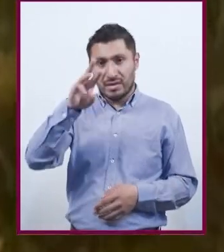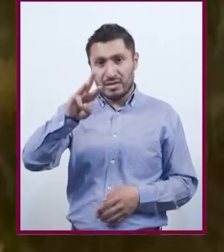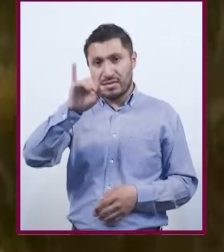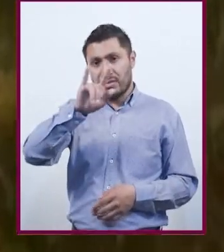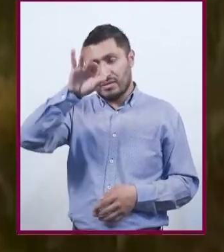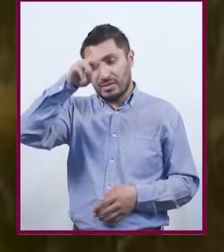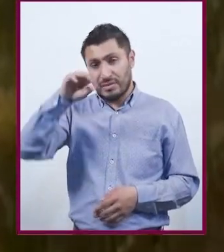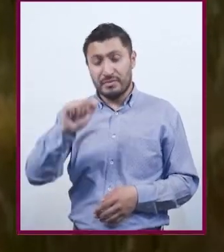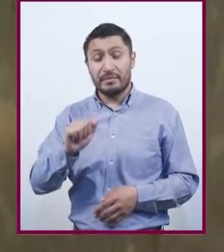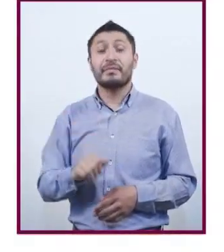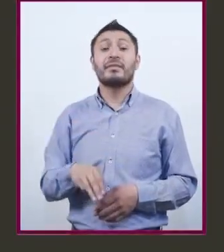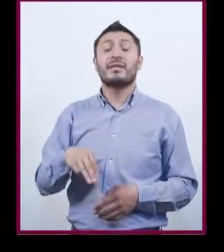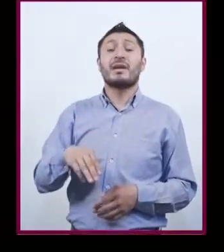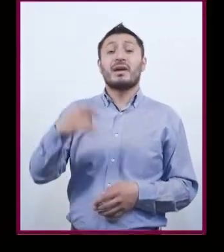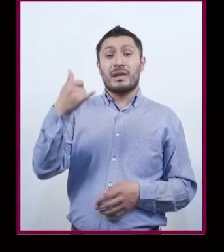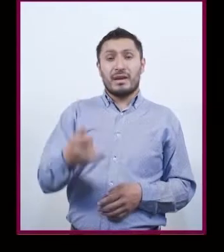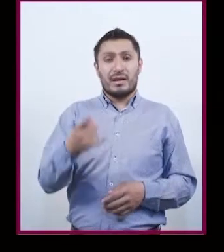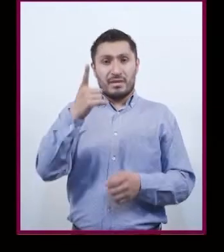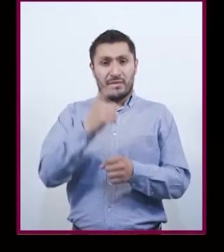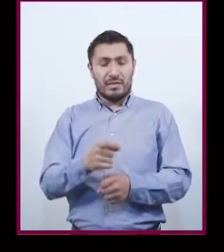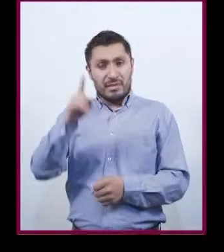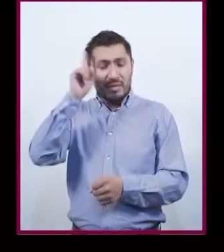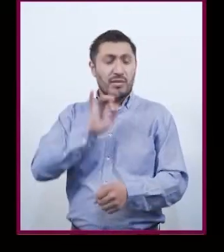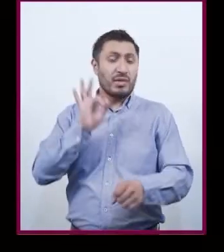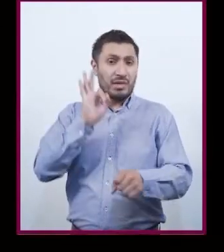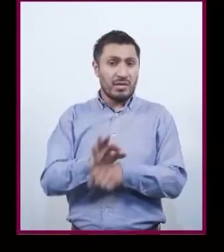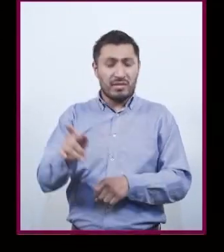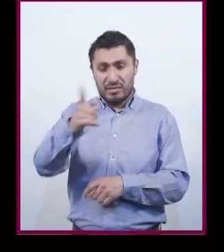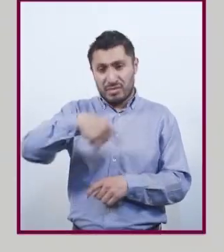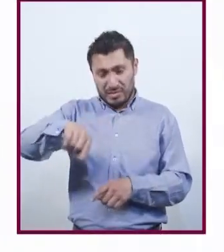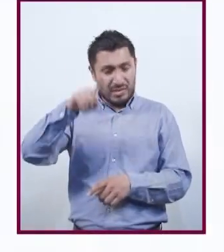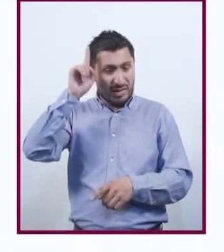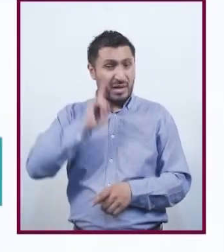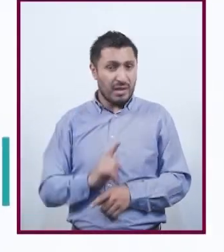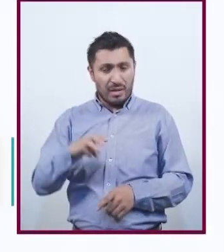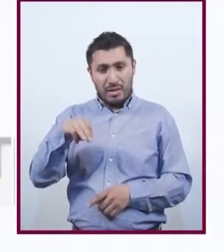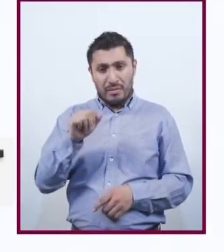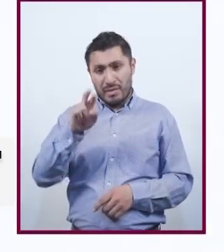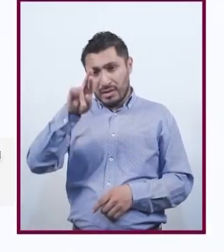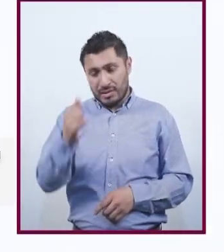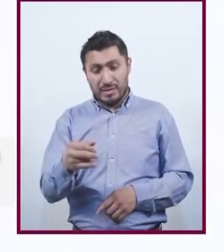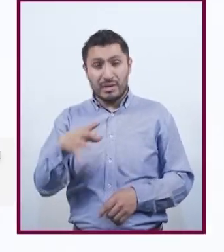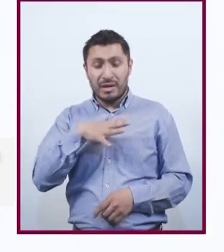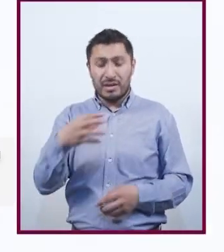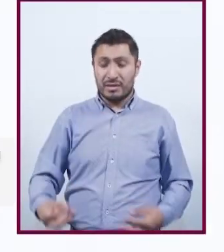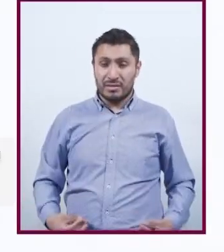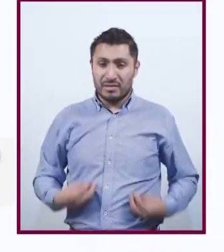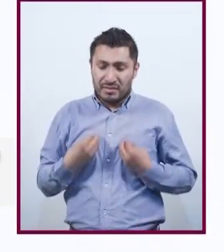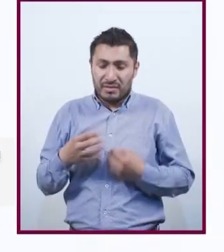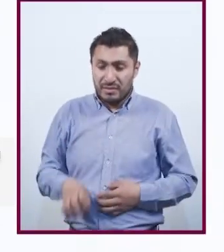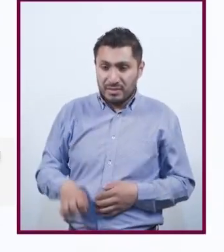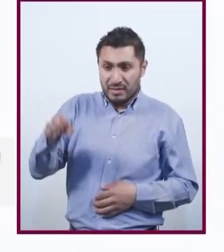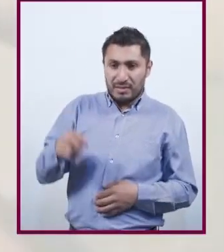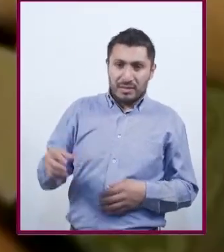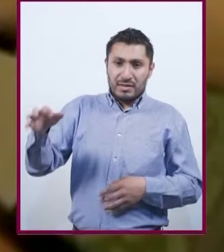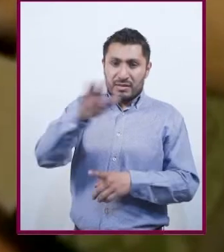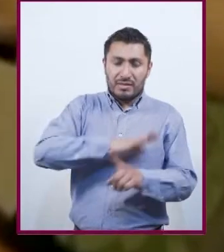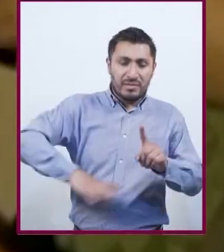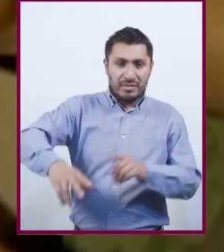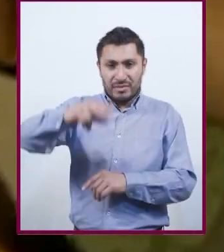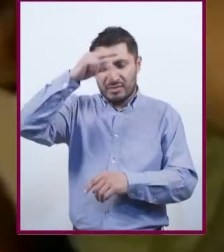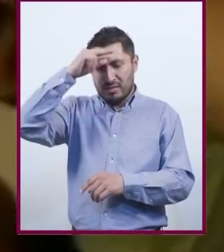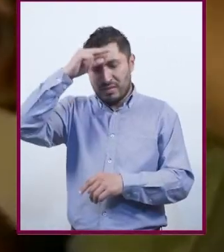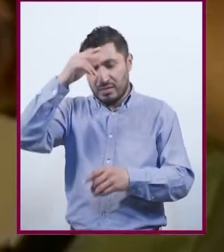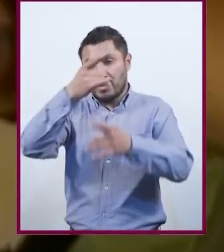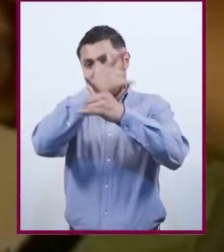Shelley fue hija del filósofo William Godwin y de la pionera feminista Mary Wollstonecraft. Se crió en consecuencia en un